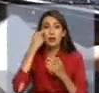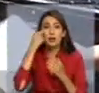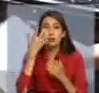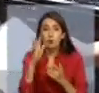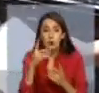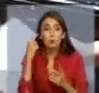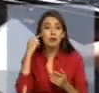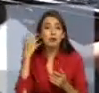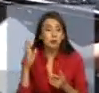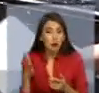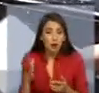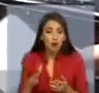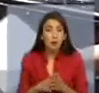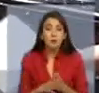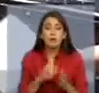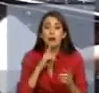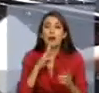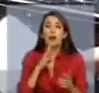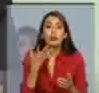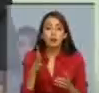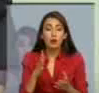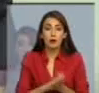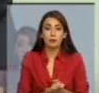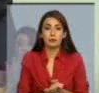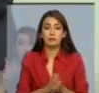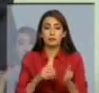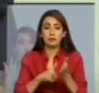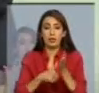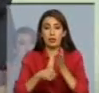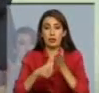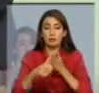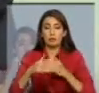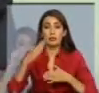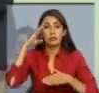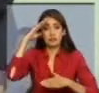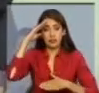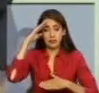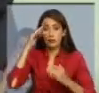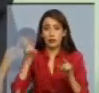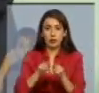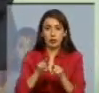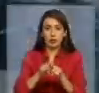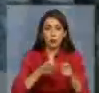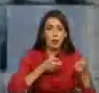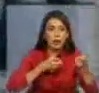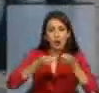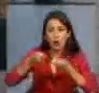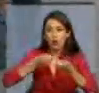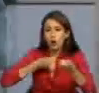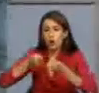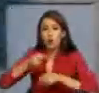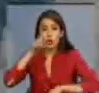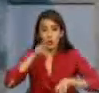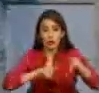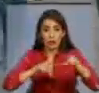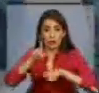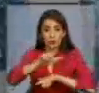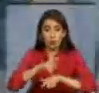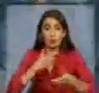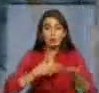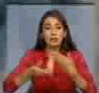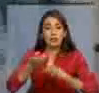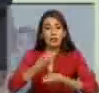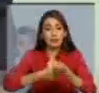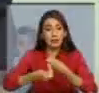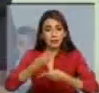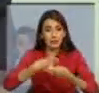no escucha, está inconsciente. El Ministerio del Interior también ha emprendido una serie de inspecciones y controles a locales que expenden bebidas